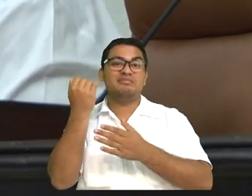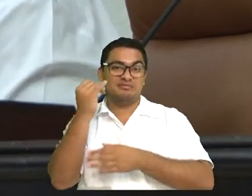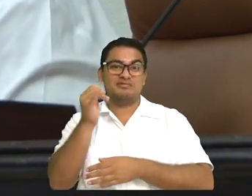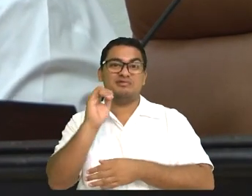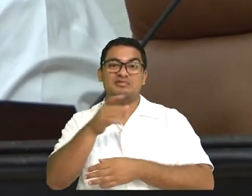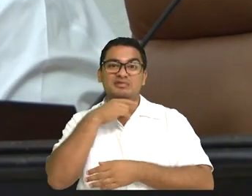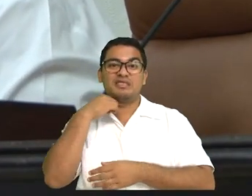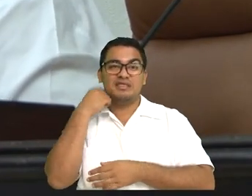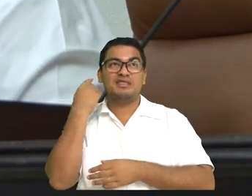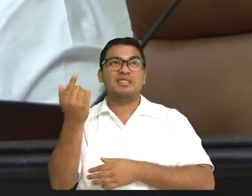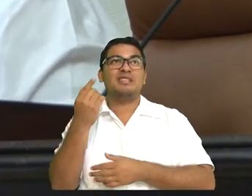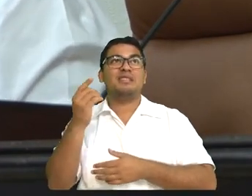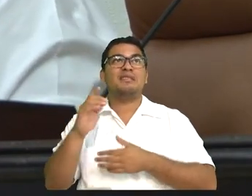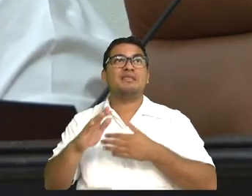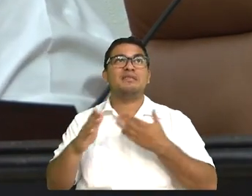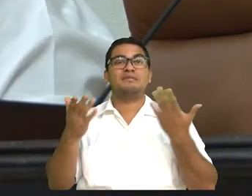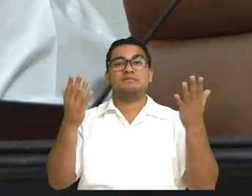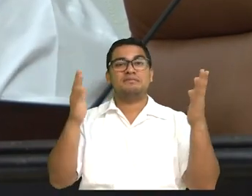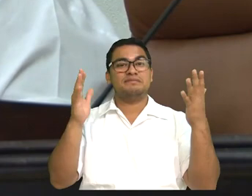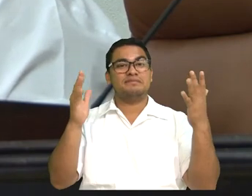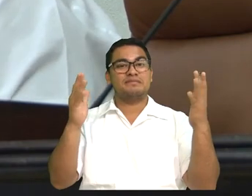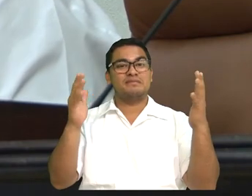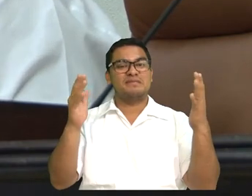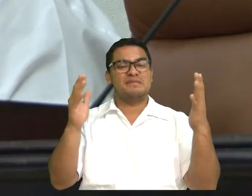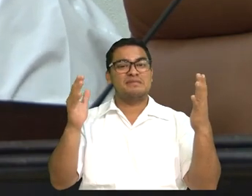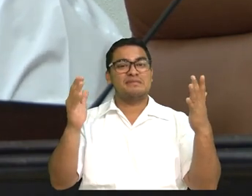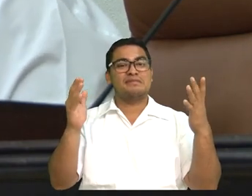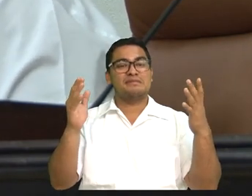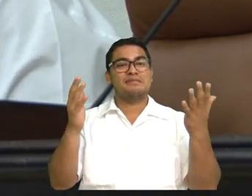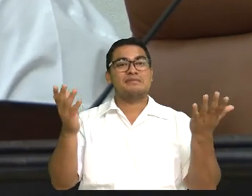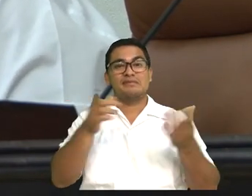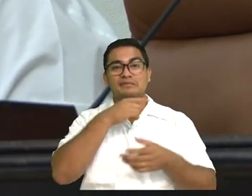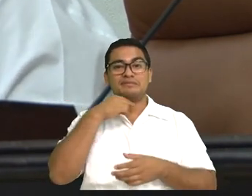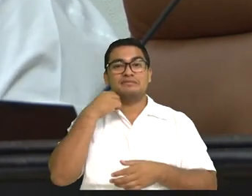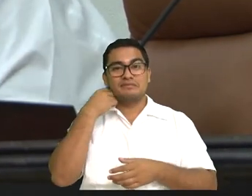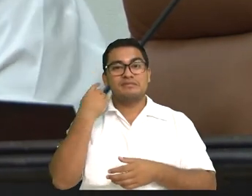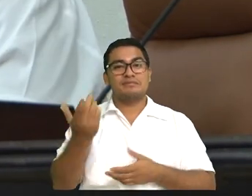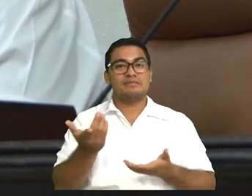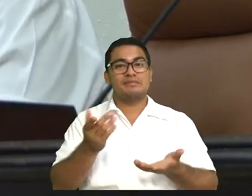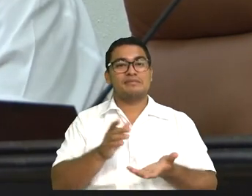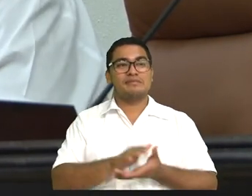la agarran y del cuello. Es la verdad.